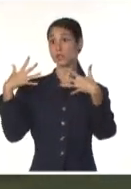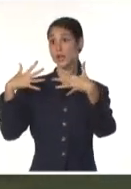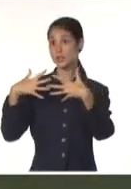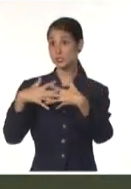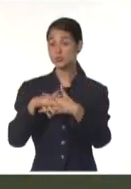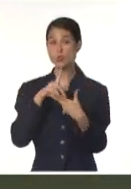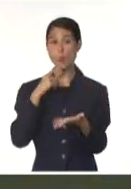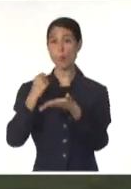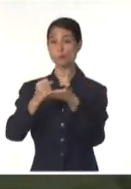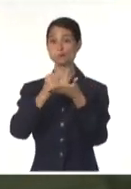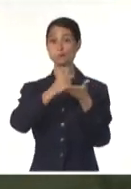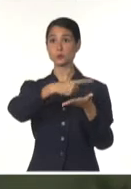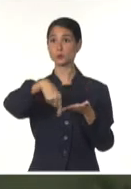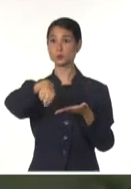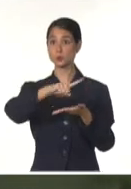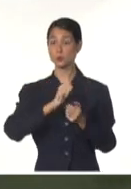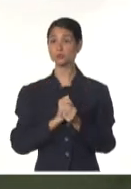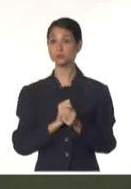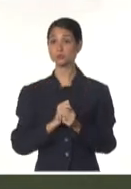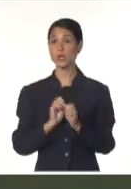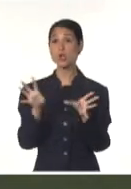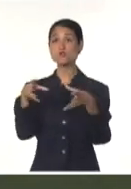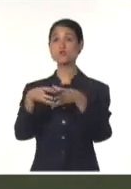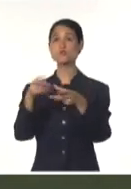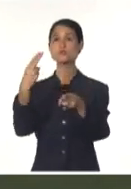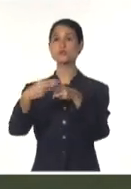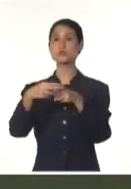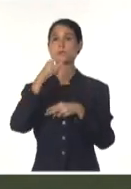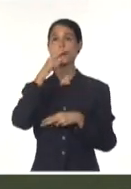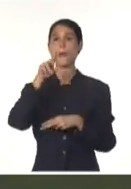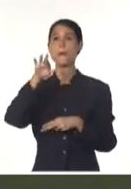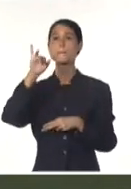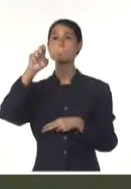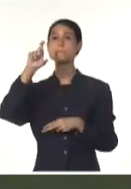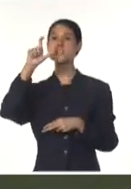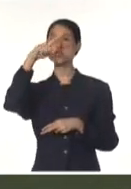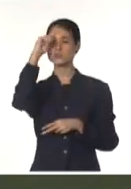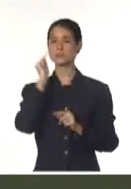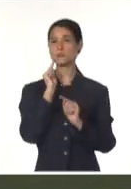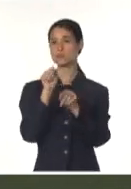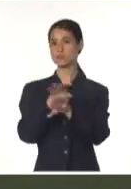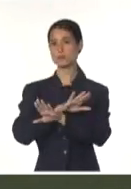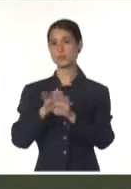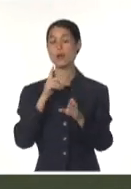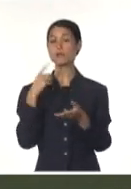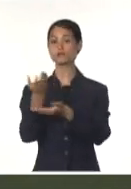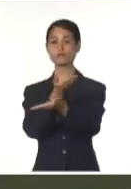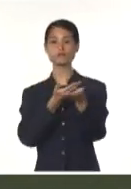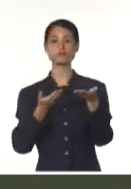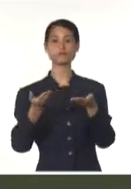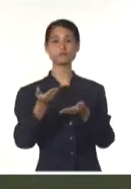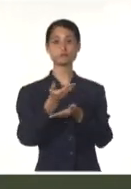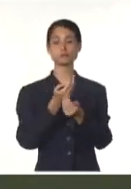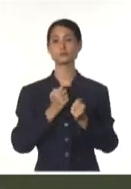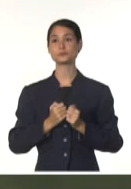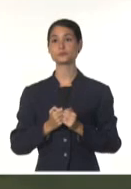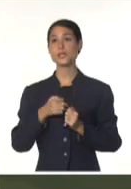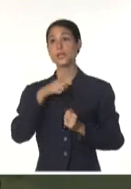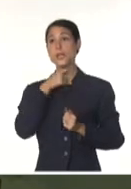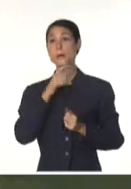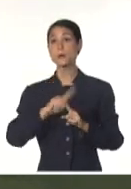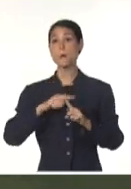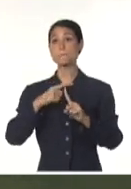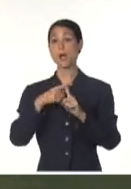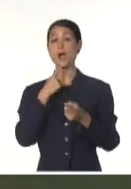BRICS con el sur. O sea, hay una orientación de este bloque de integración hacia los países del